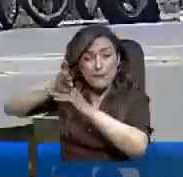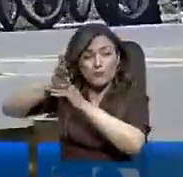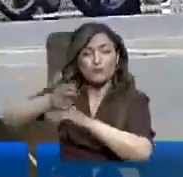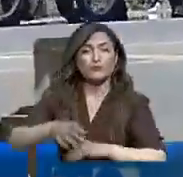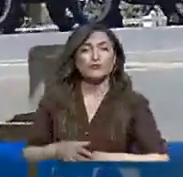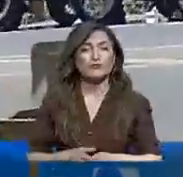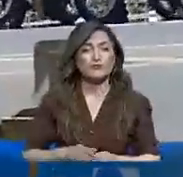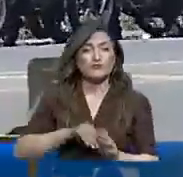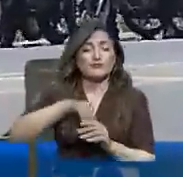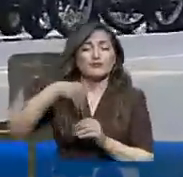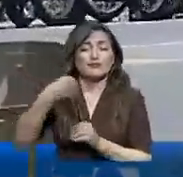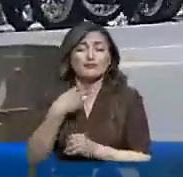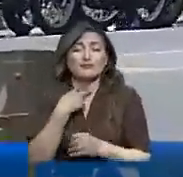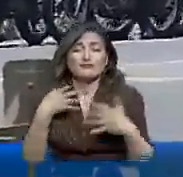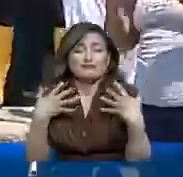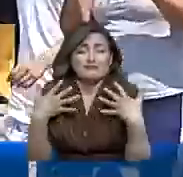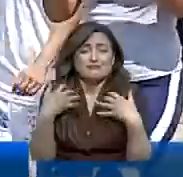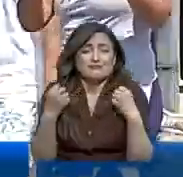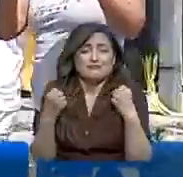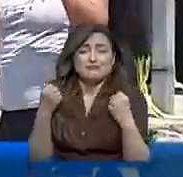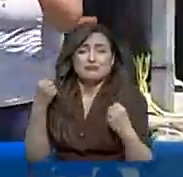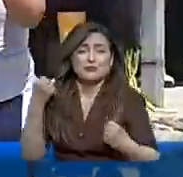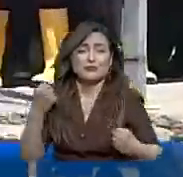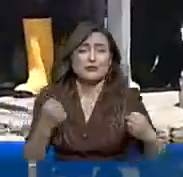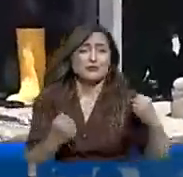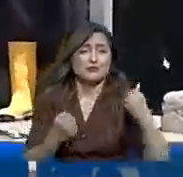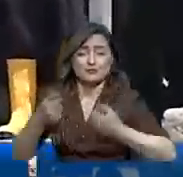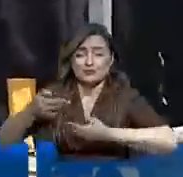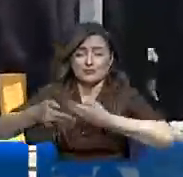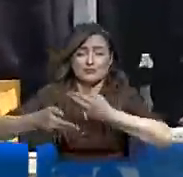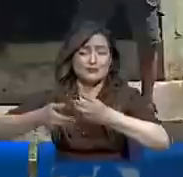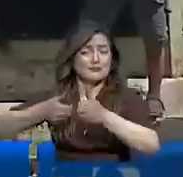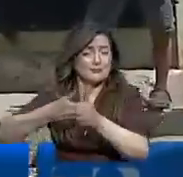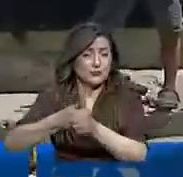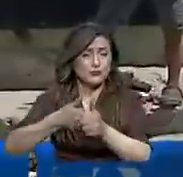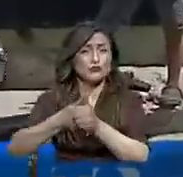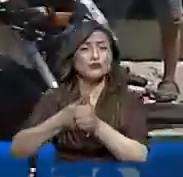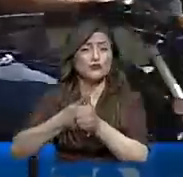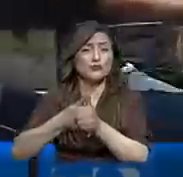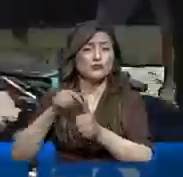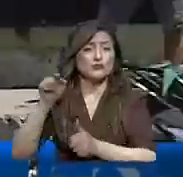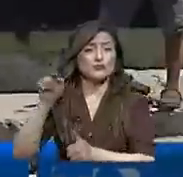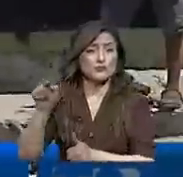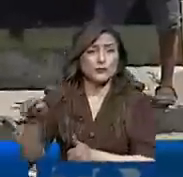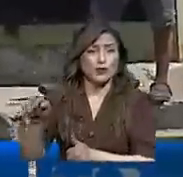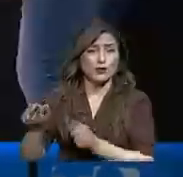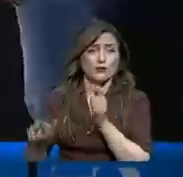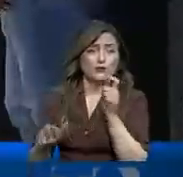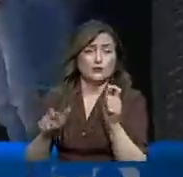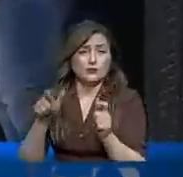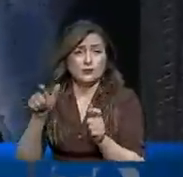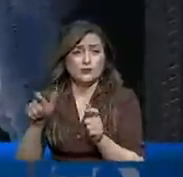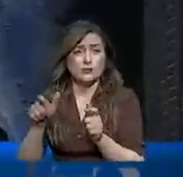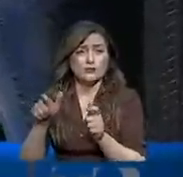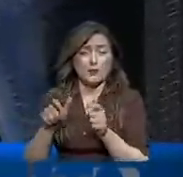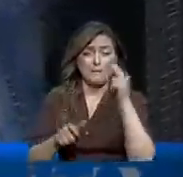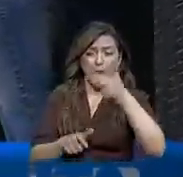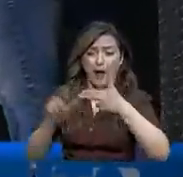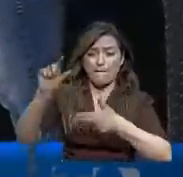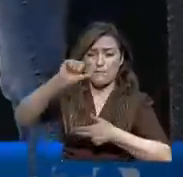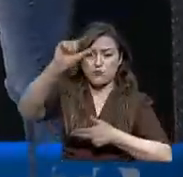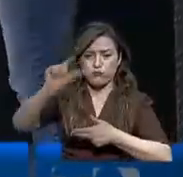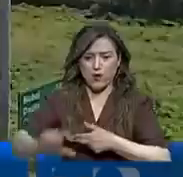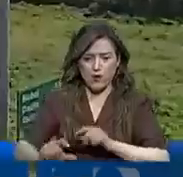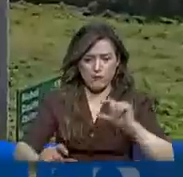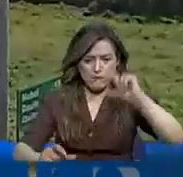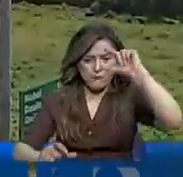terror y la desesperación embargaba pues hasta en los negocios que se encuentran en las inmediaciones del centro carcelario casquillos de balas perdidas